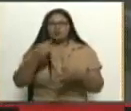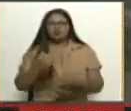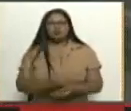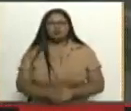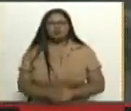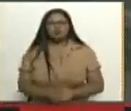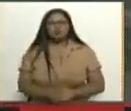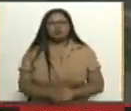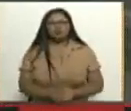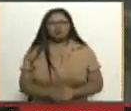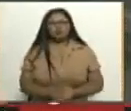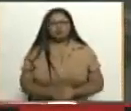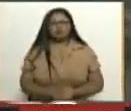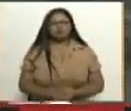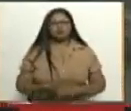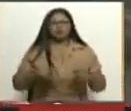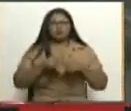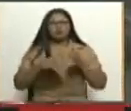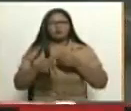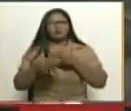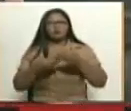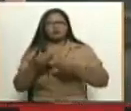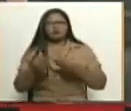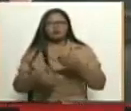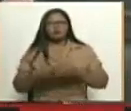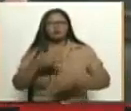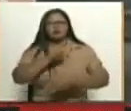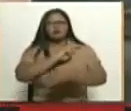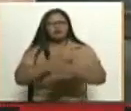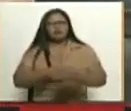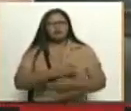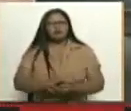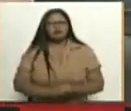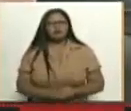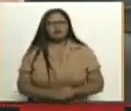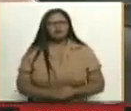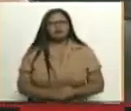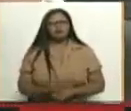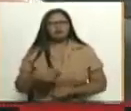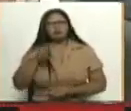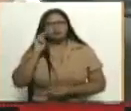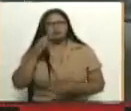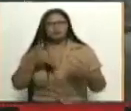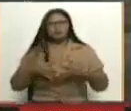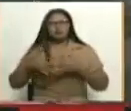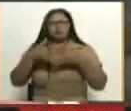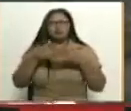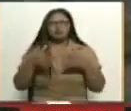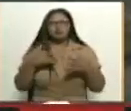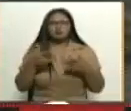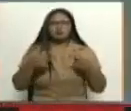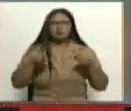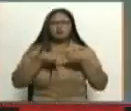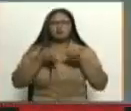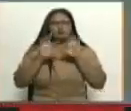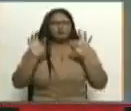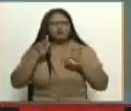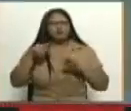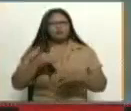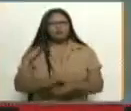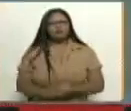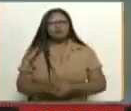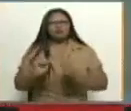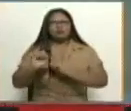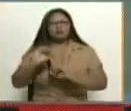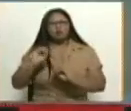va a hacer eso más fuerte, o sea, porque Estados Unidos siempre se hace... Digo, más allá de las declaraciones en rechazo o en